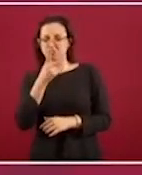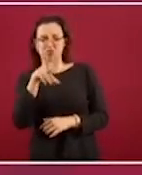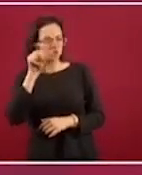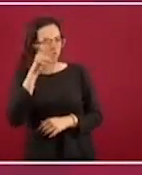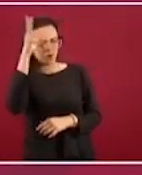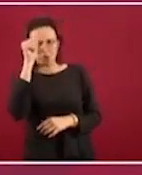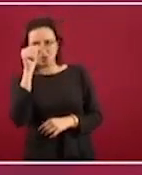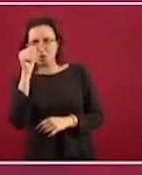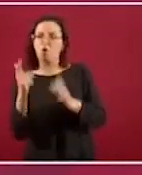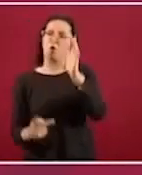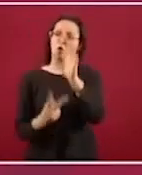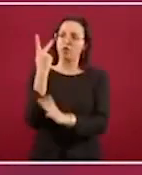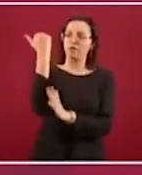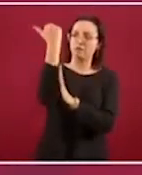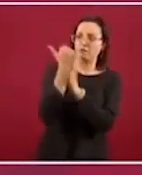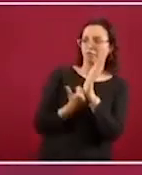decirlo, volvió a caer.